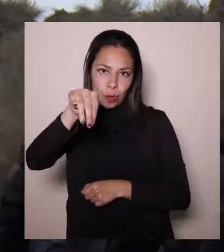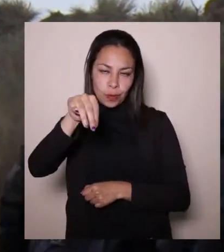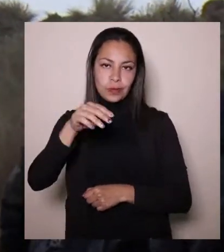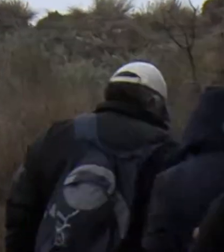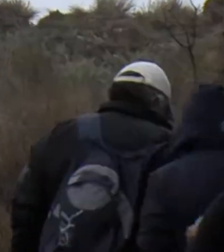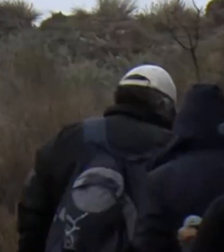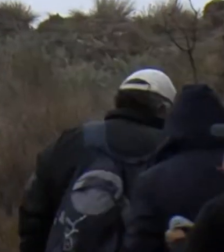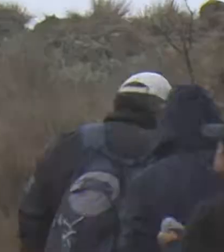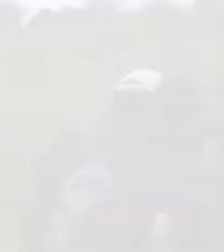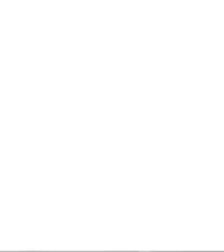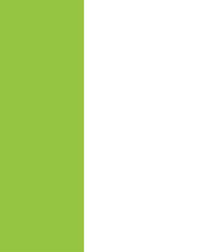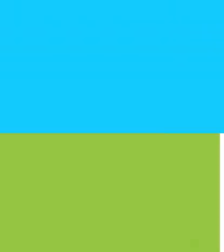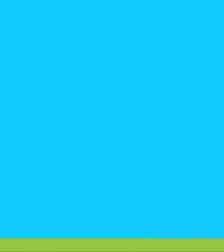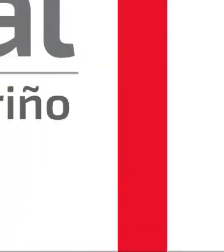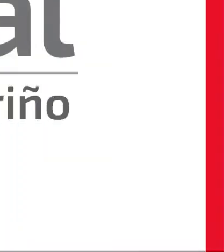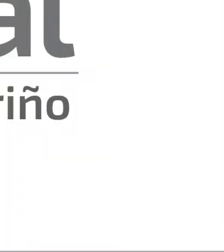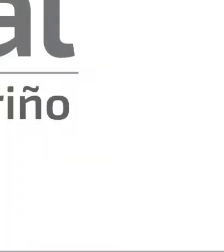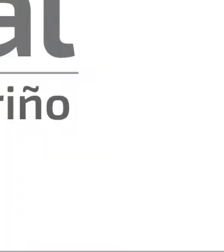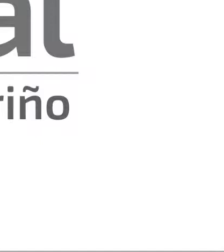turismo.nariño.gob.co.